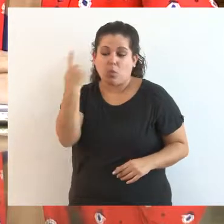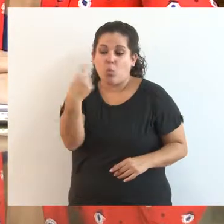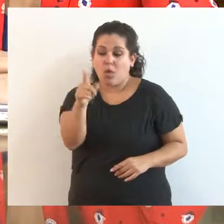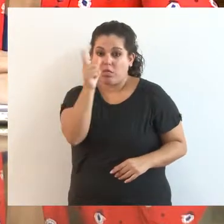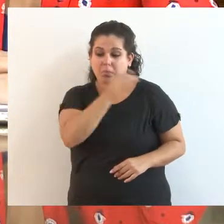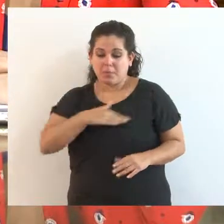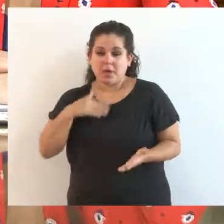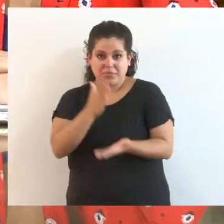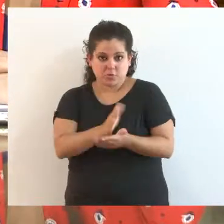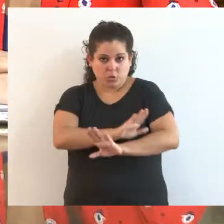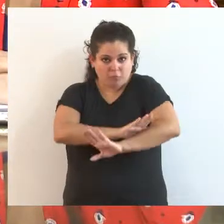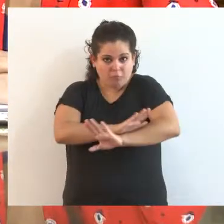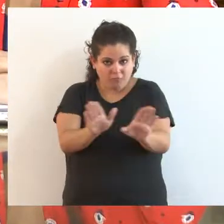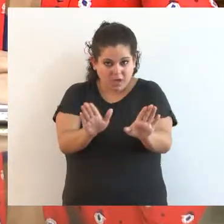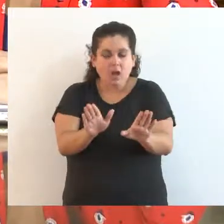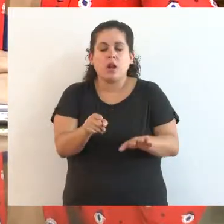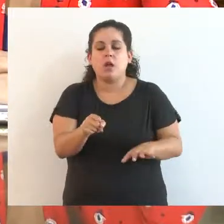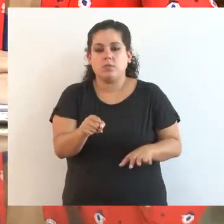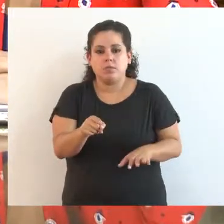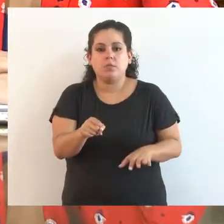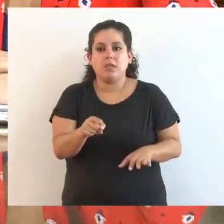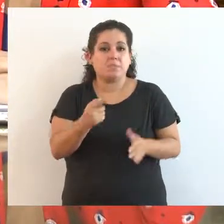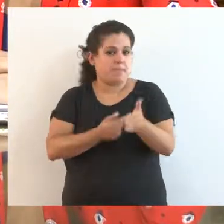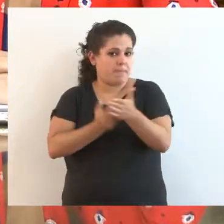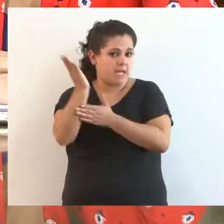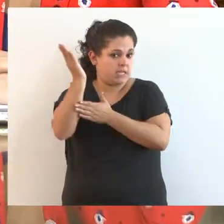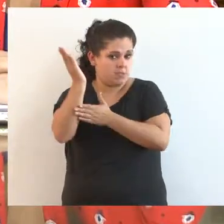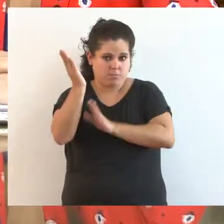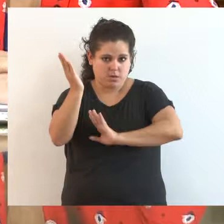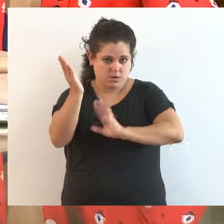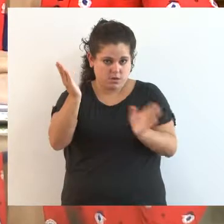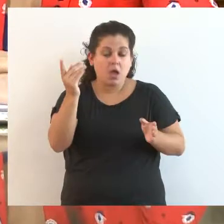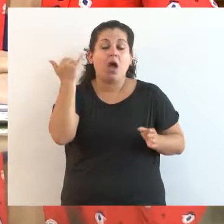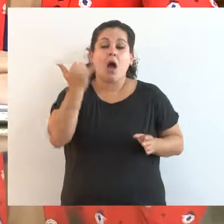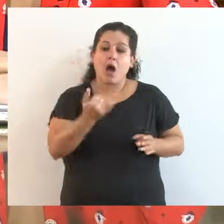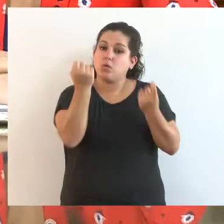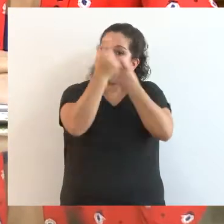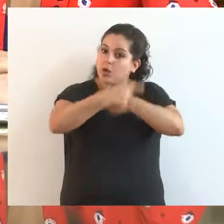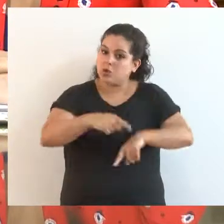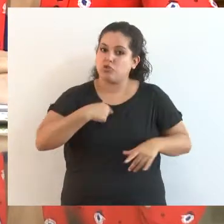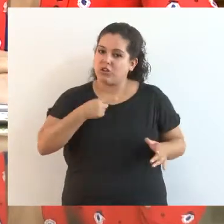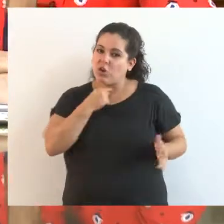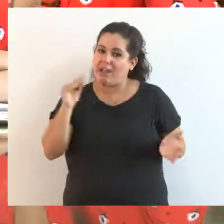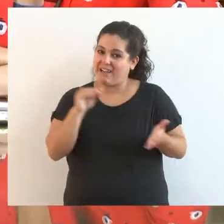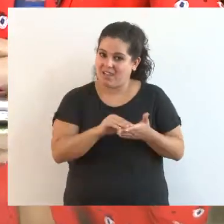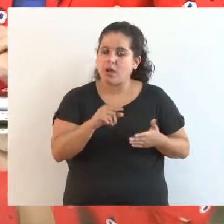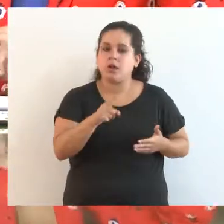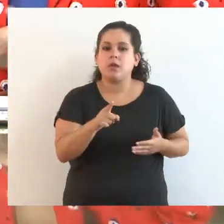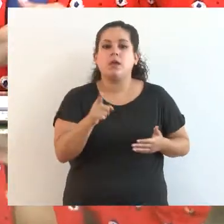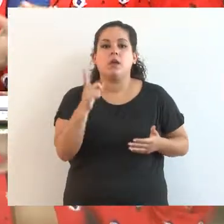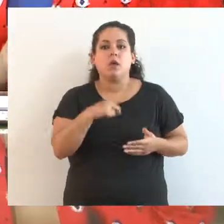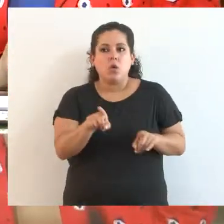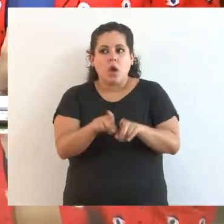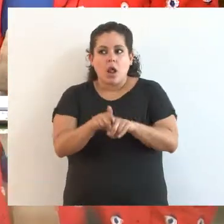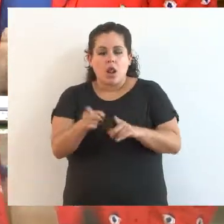En general, cuando uno pierde la patria potestad, es para siempre. Para siempre. Y una de las cosas que yo había agregado es que